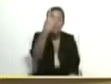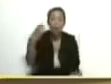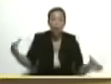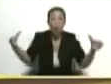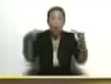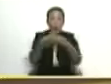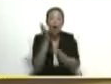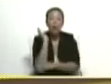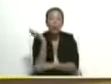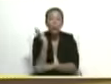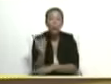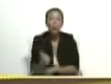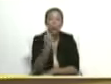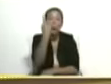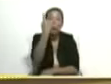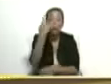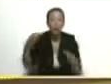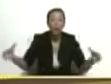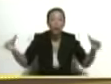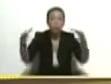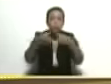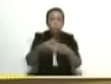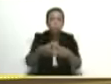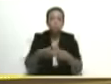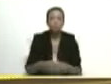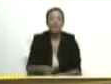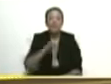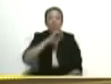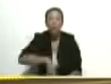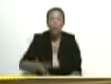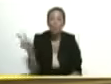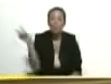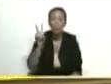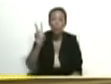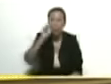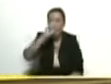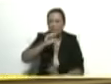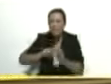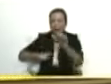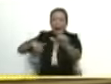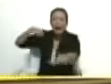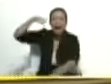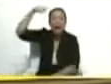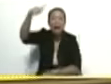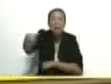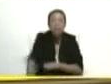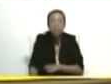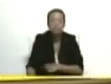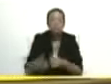el primer parlamento unicameral de la historia de Venezuela, muchachas, muchachos.